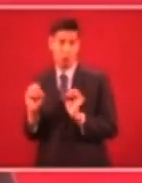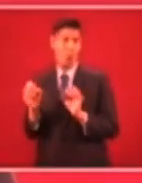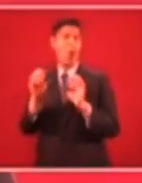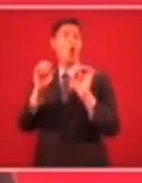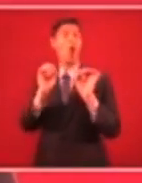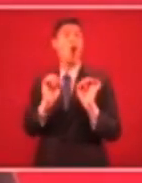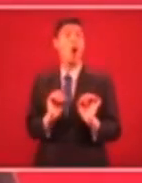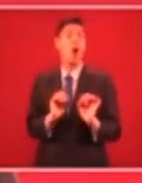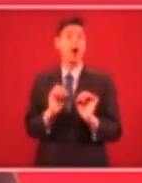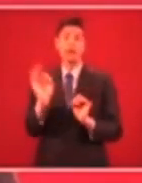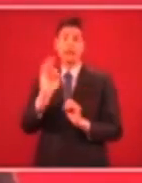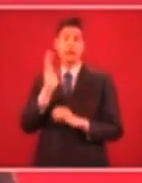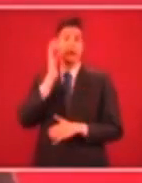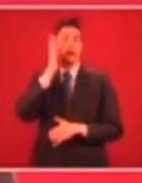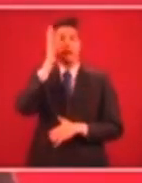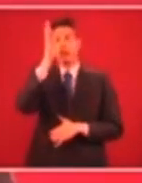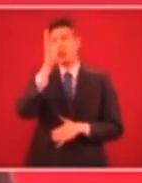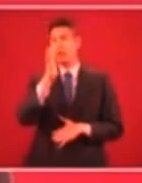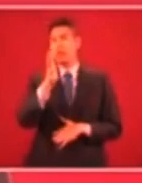dentro